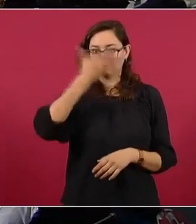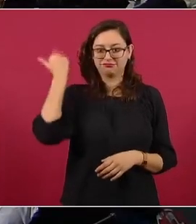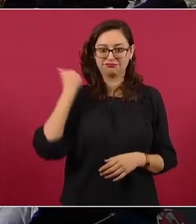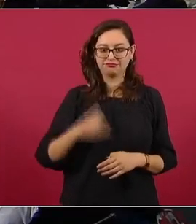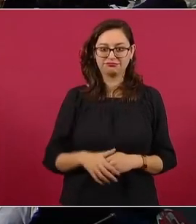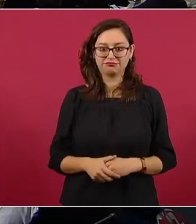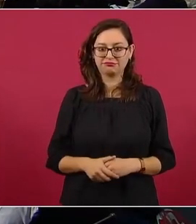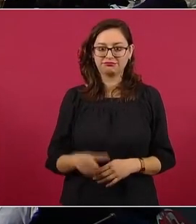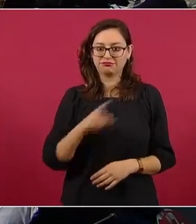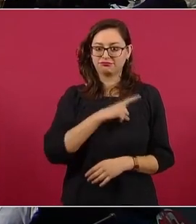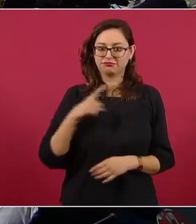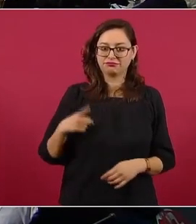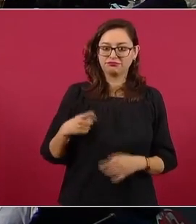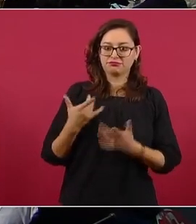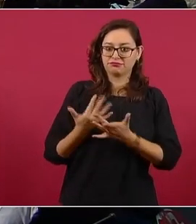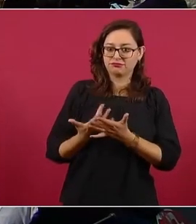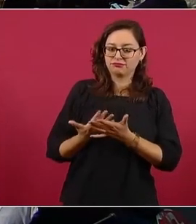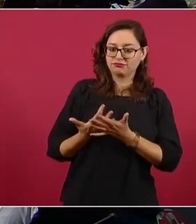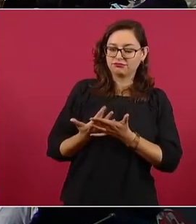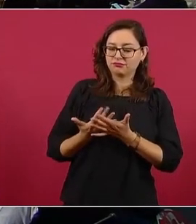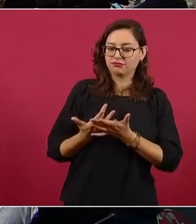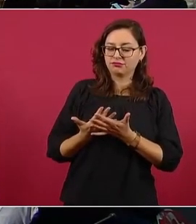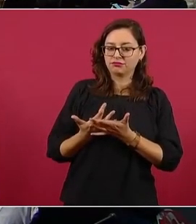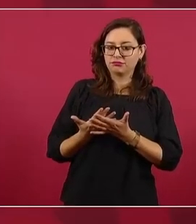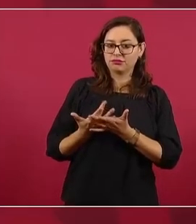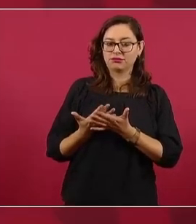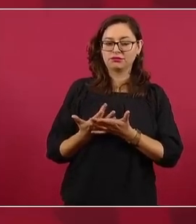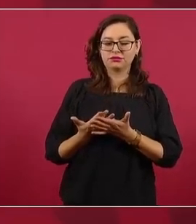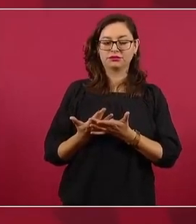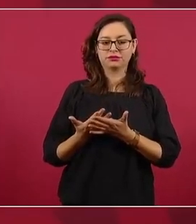esperar un poco de tiempo para poder